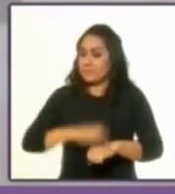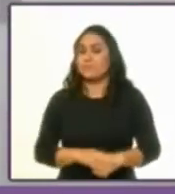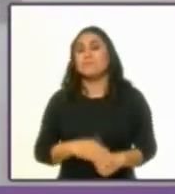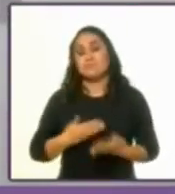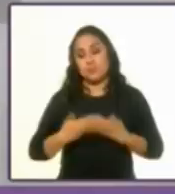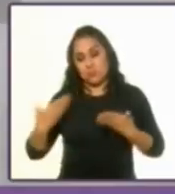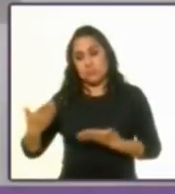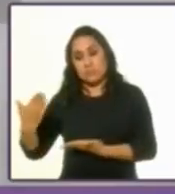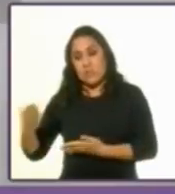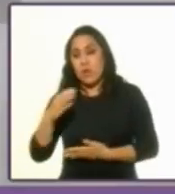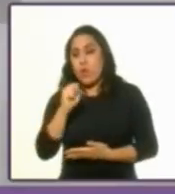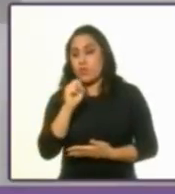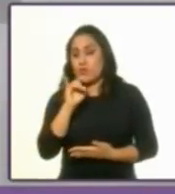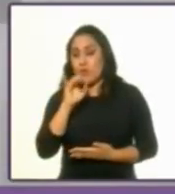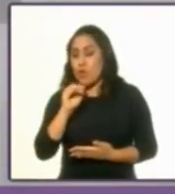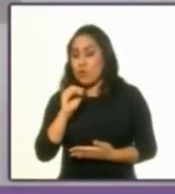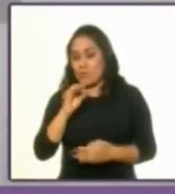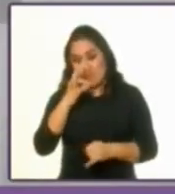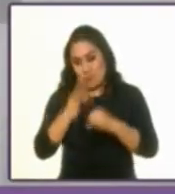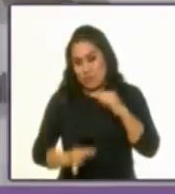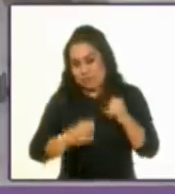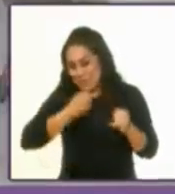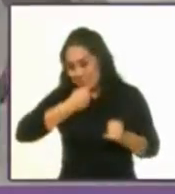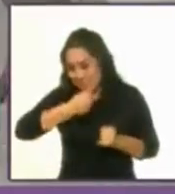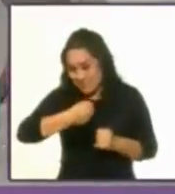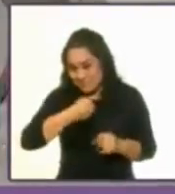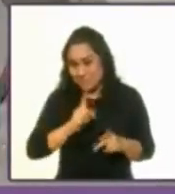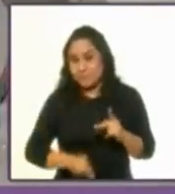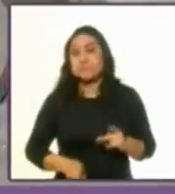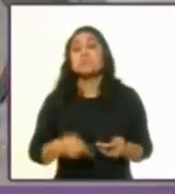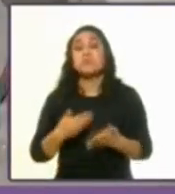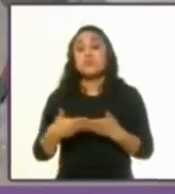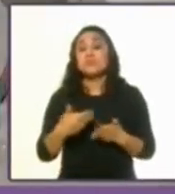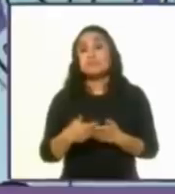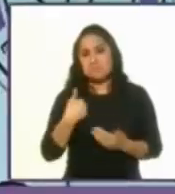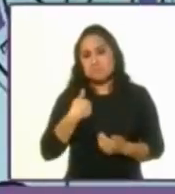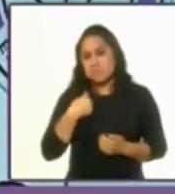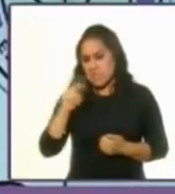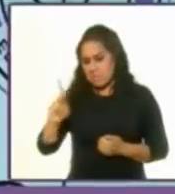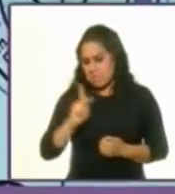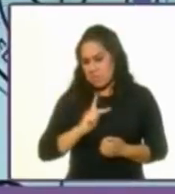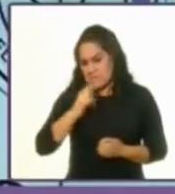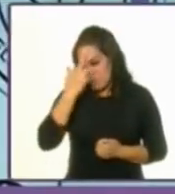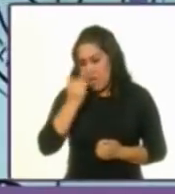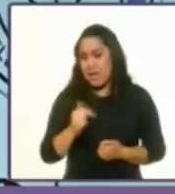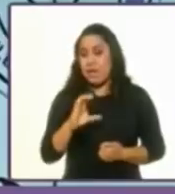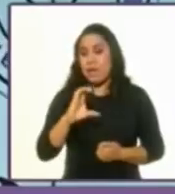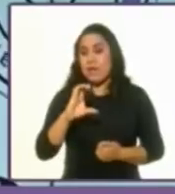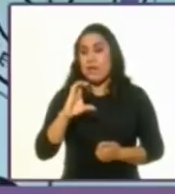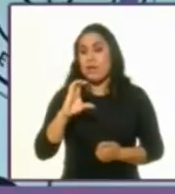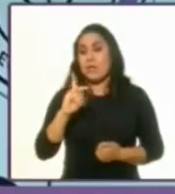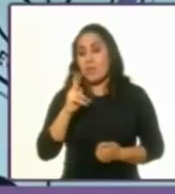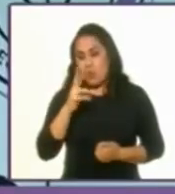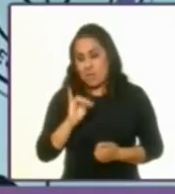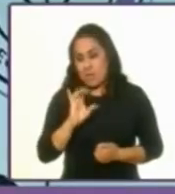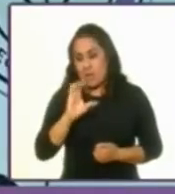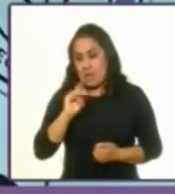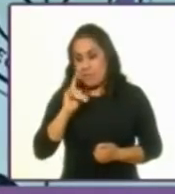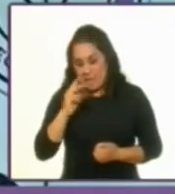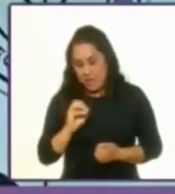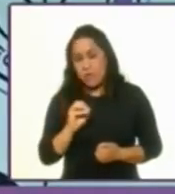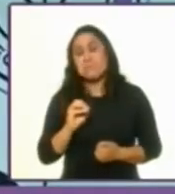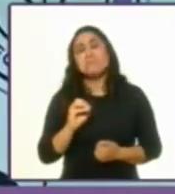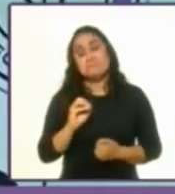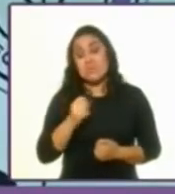última intervención este bloque si yo me uno a la propuesta de quintero pero también quiero dejar muy claro